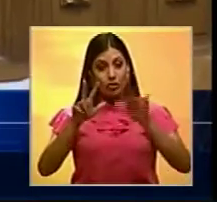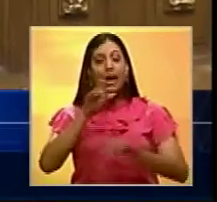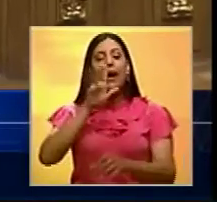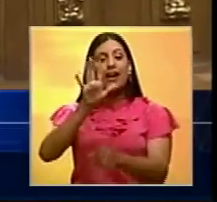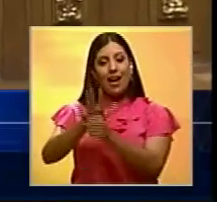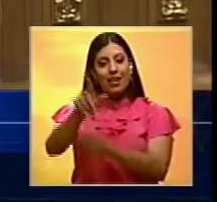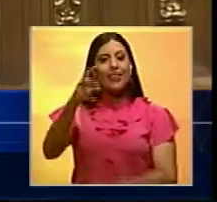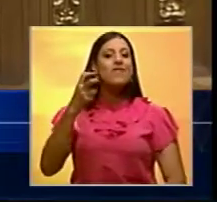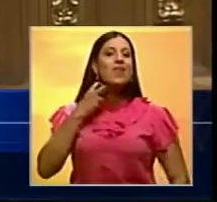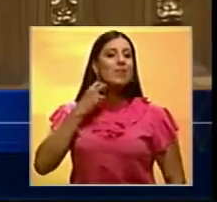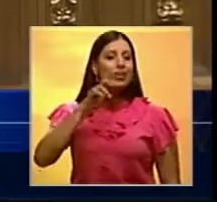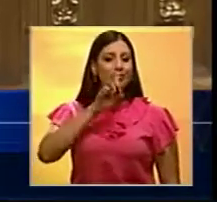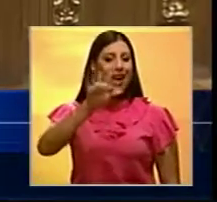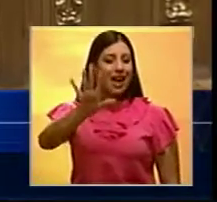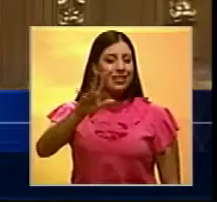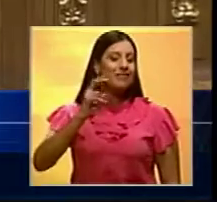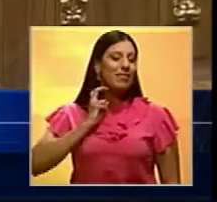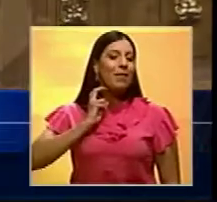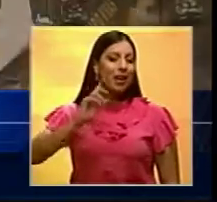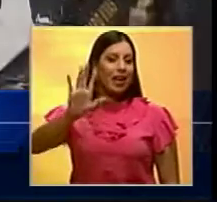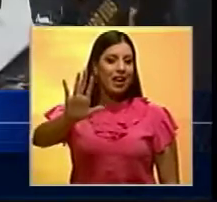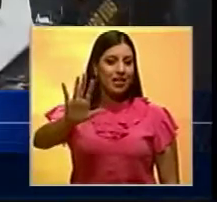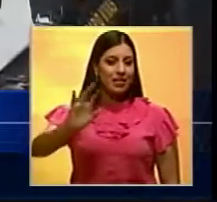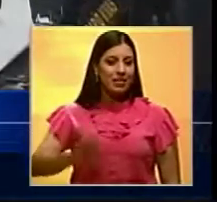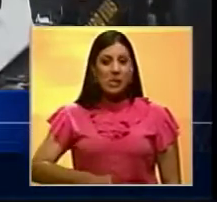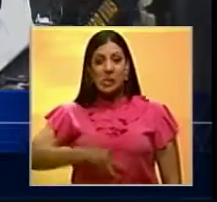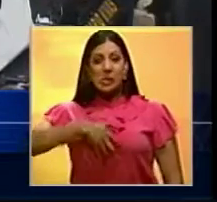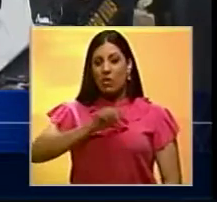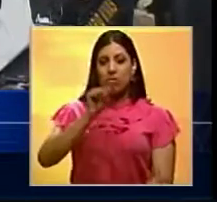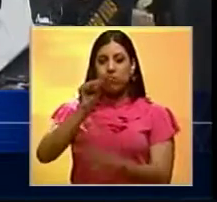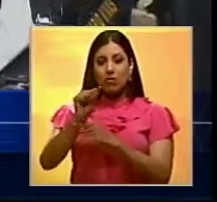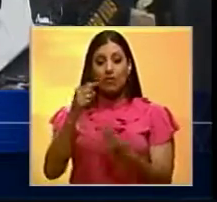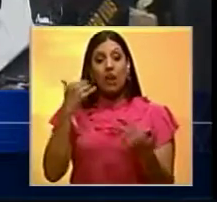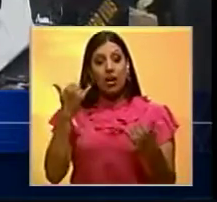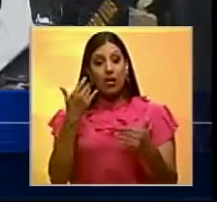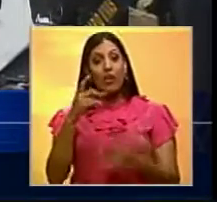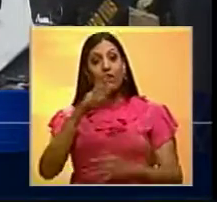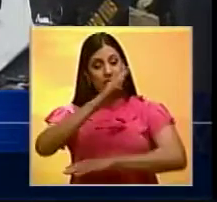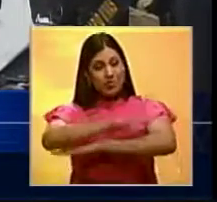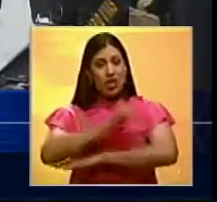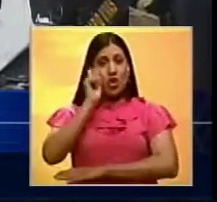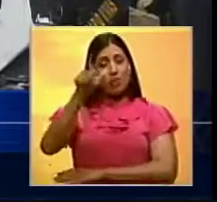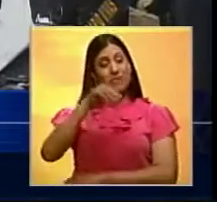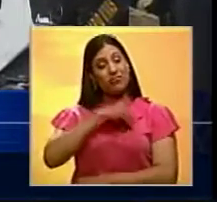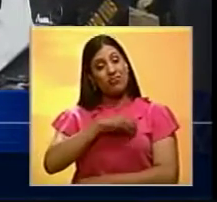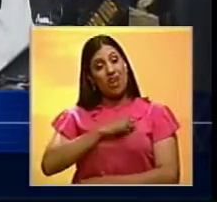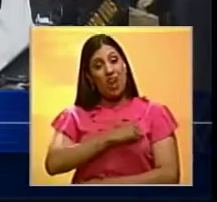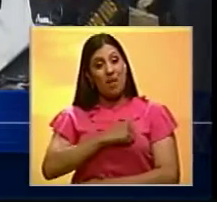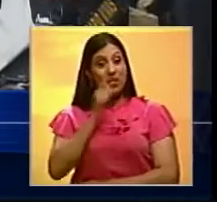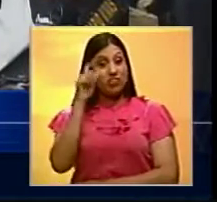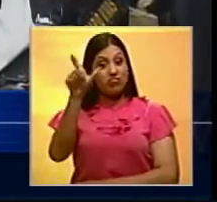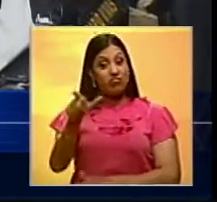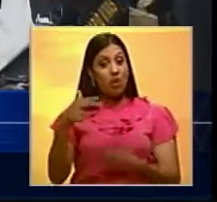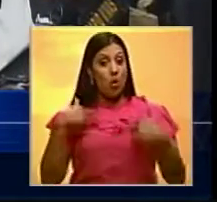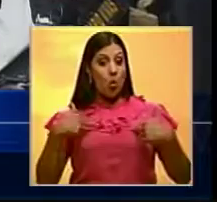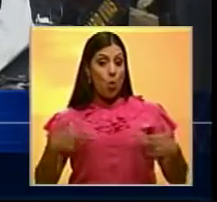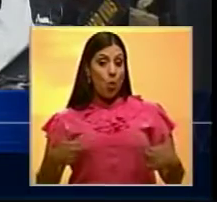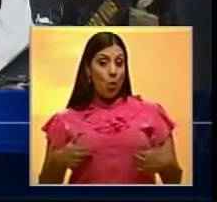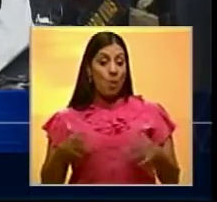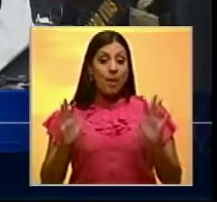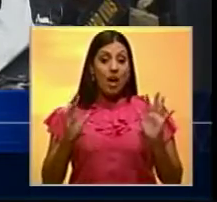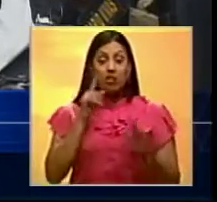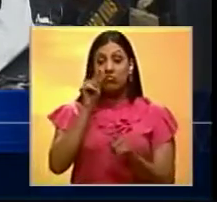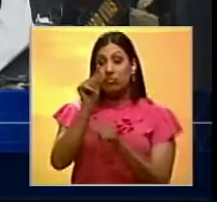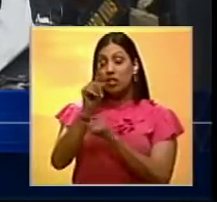cálmate vampira, cálmate vampira. Y sabemos que la actitud como la de ese lamentable ser humano que dice